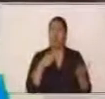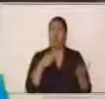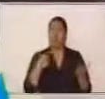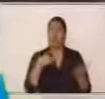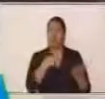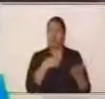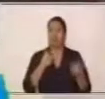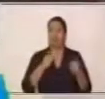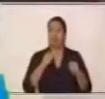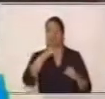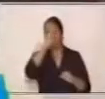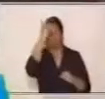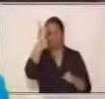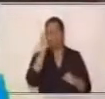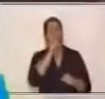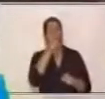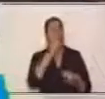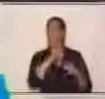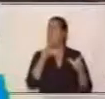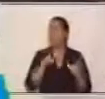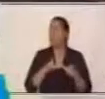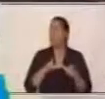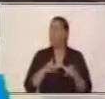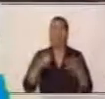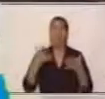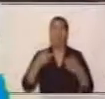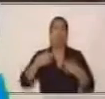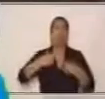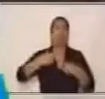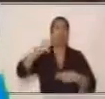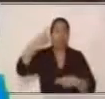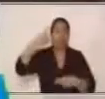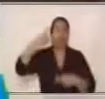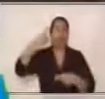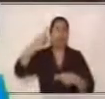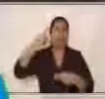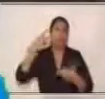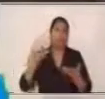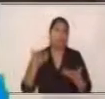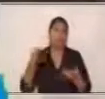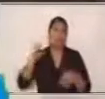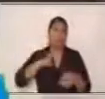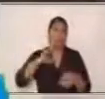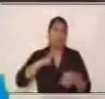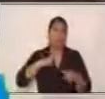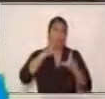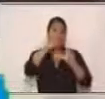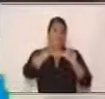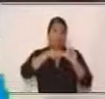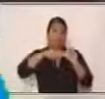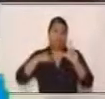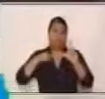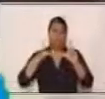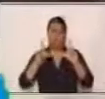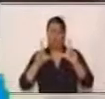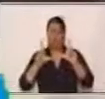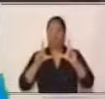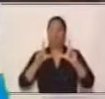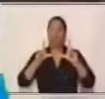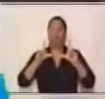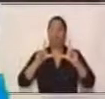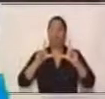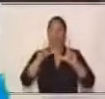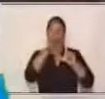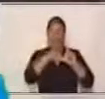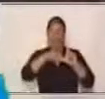¿En qué otro lugar? En una ventana. Muy bien. Se dan cuenta que es bien fácil identificar el